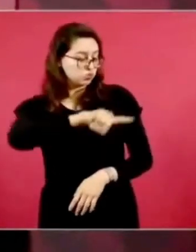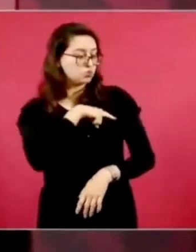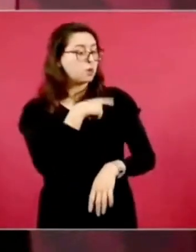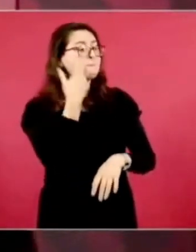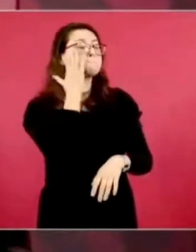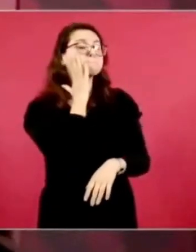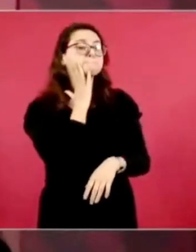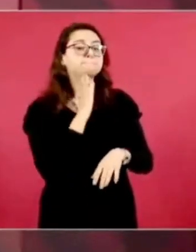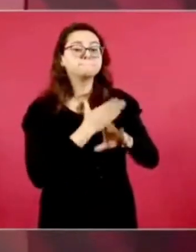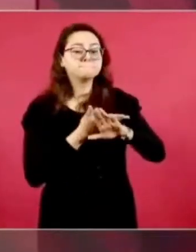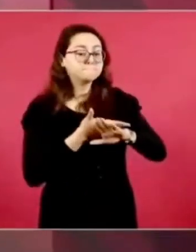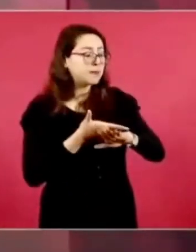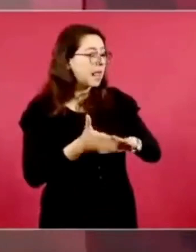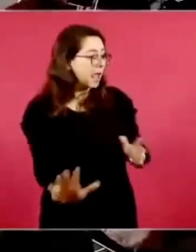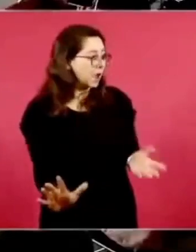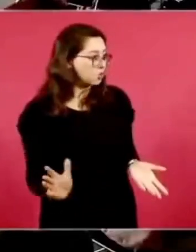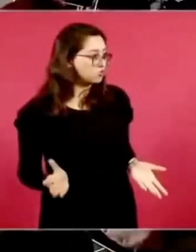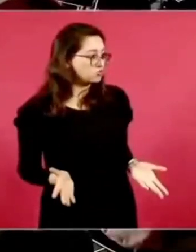No lo puedes poner.